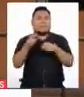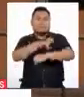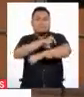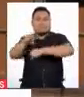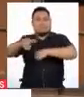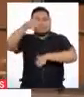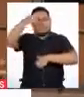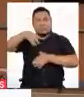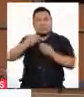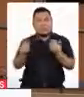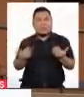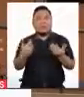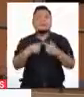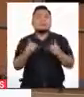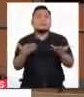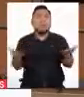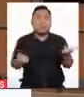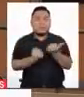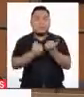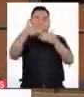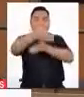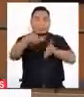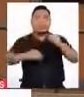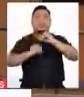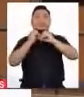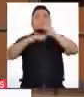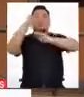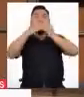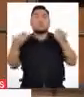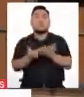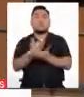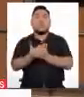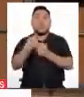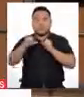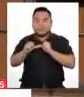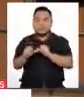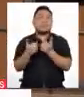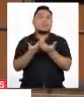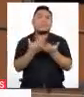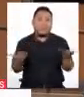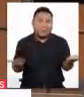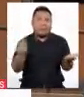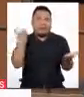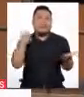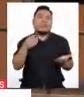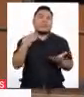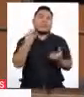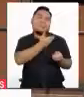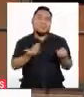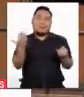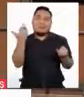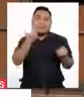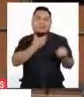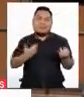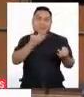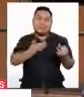científica, pero sin embargo no hay el soporte ni el aliciente para que se haga la investigación. Vemos lamentablemente que